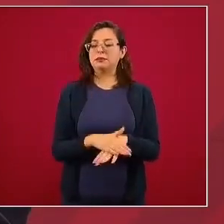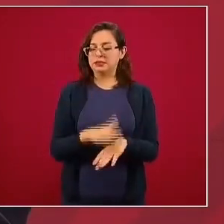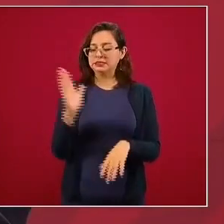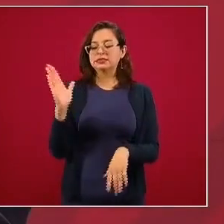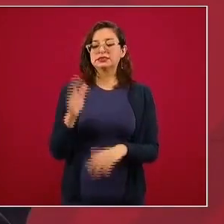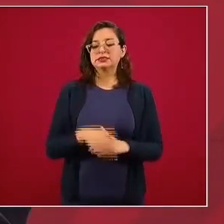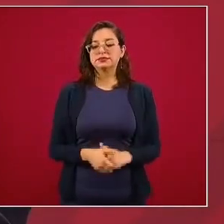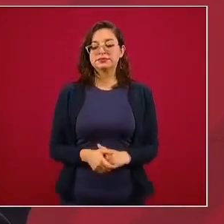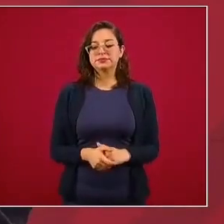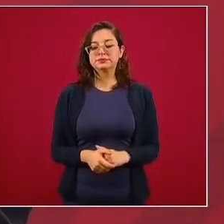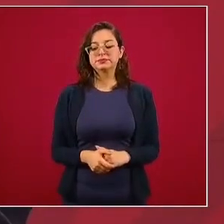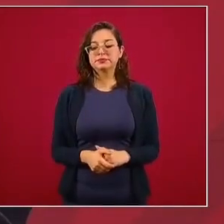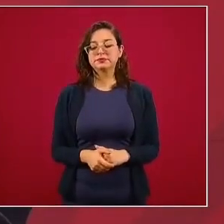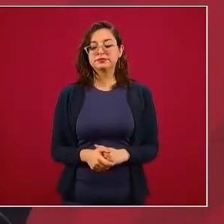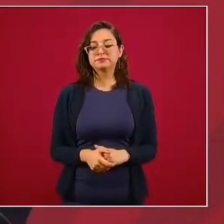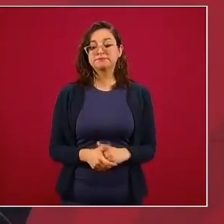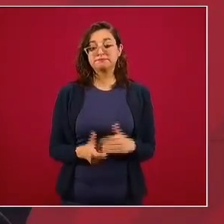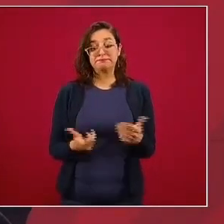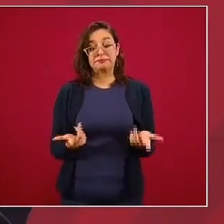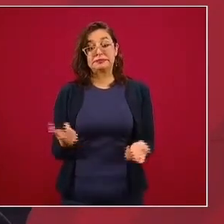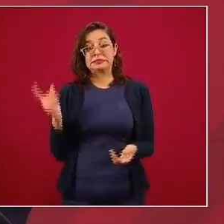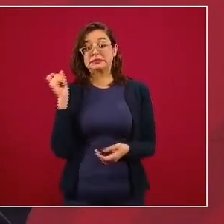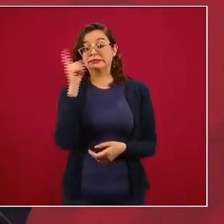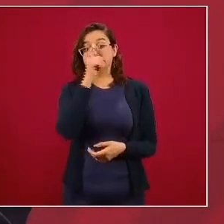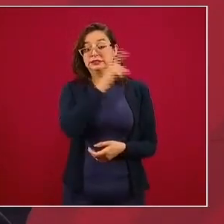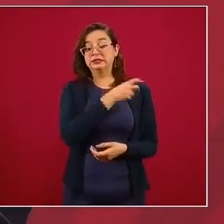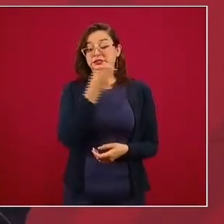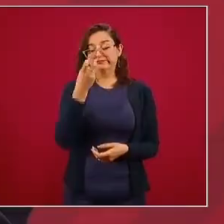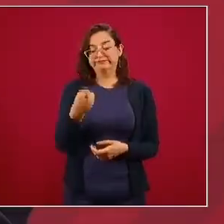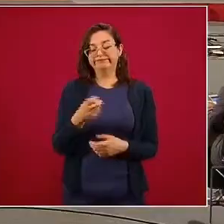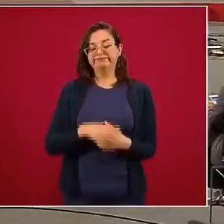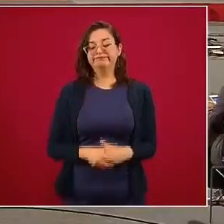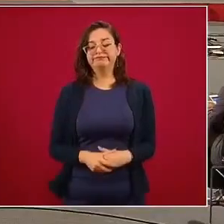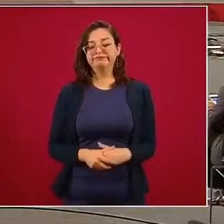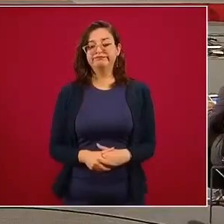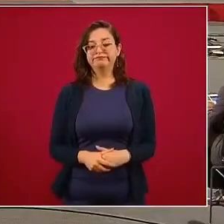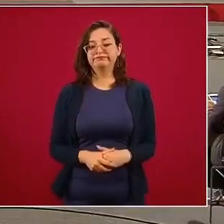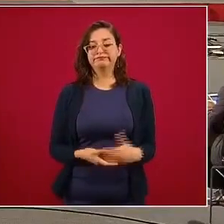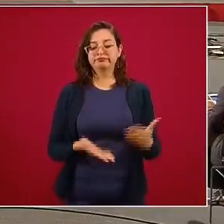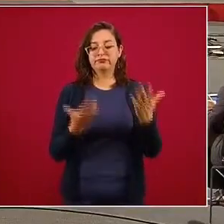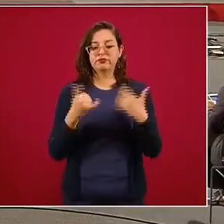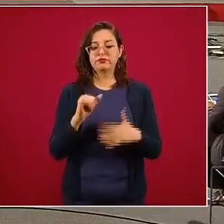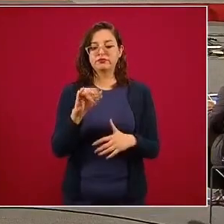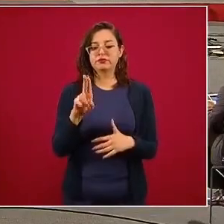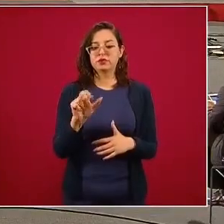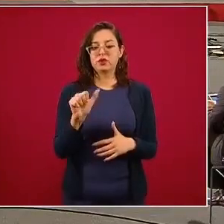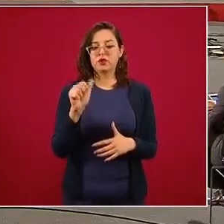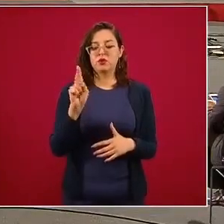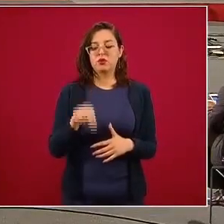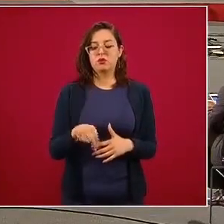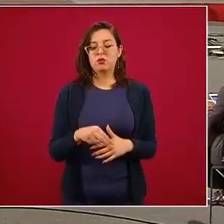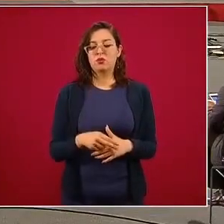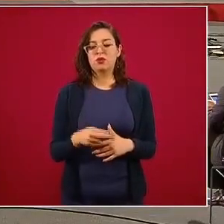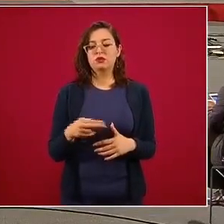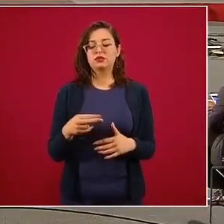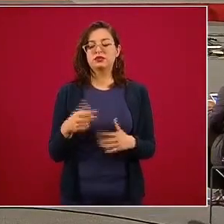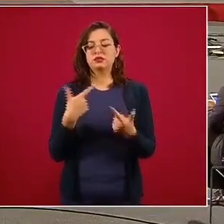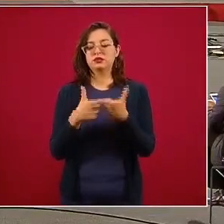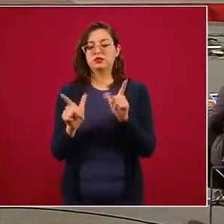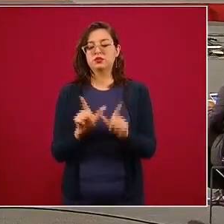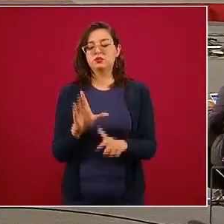requería. Y entonces ese es el punto de partida. Juan Hernández, Grupo